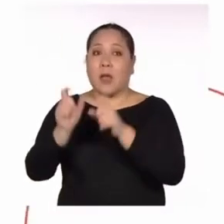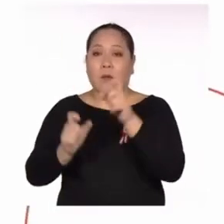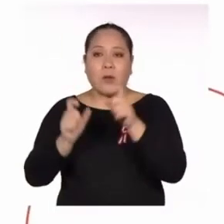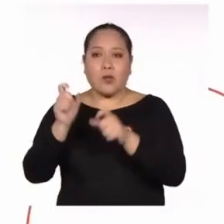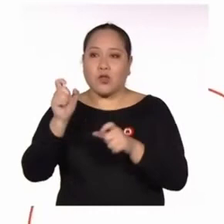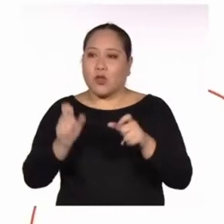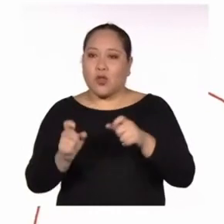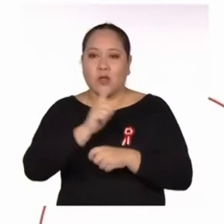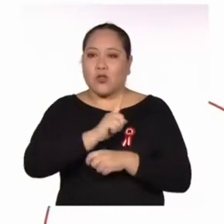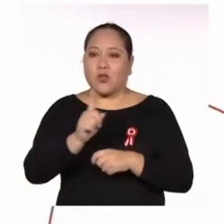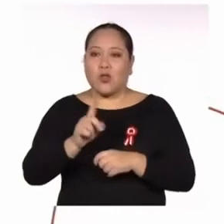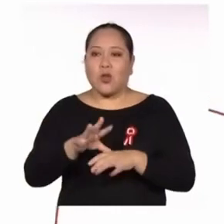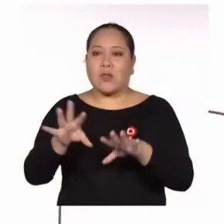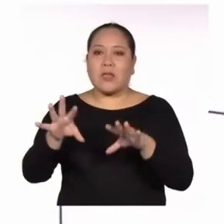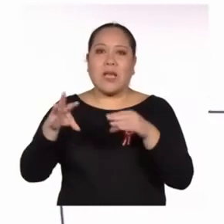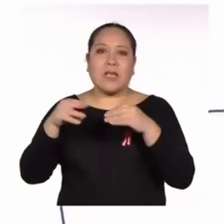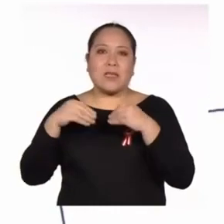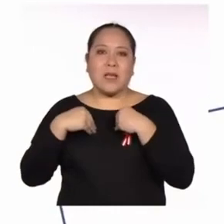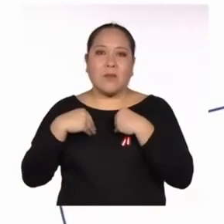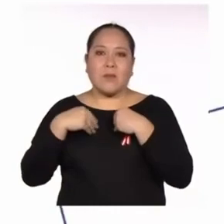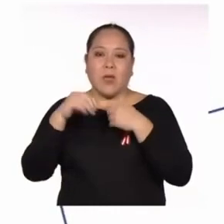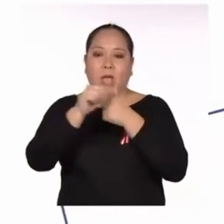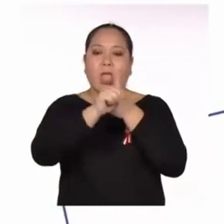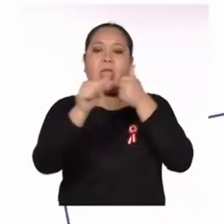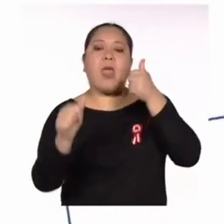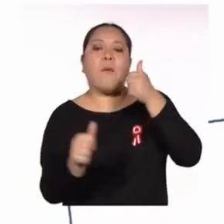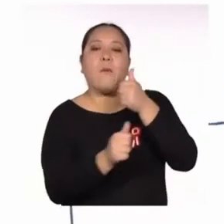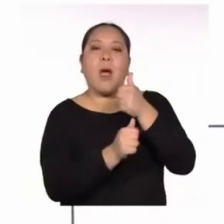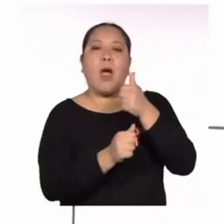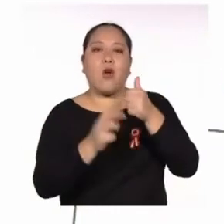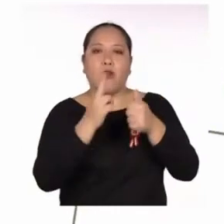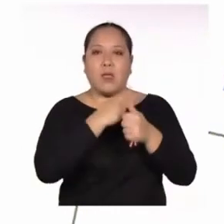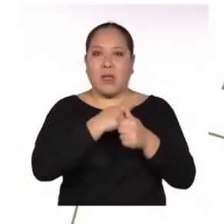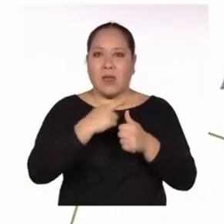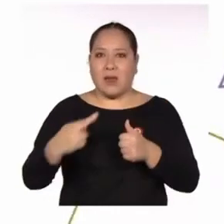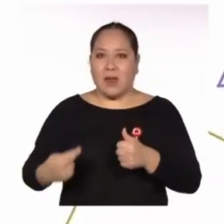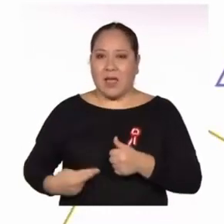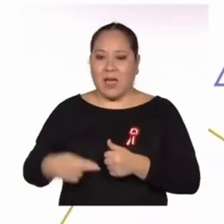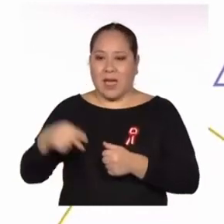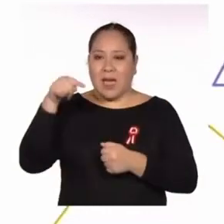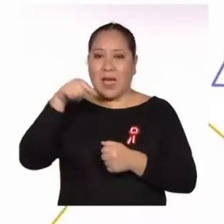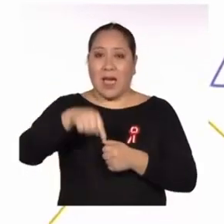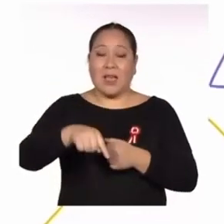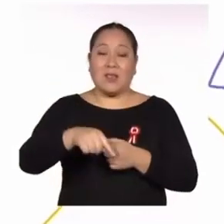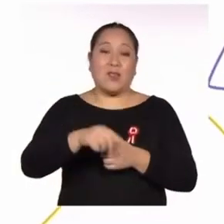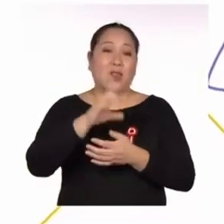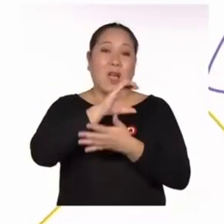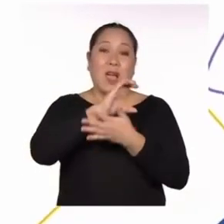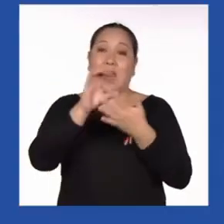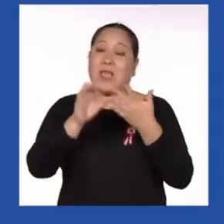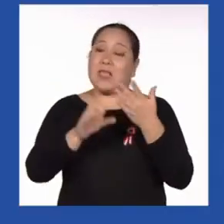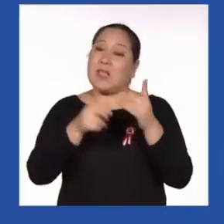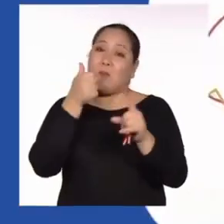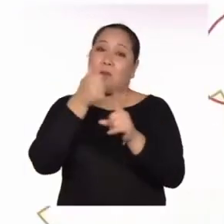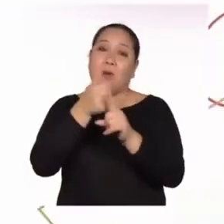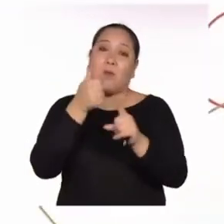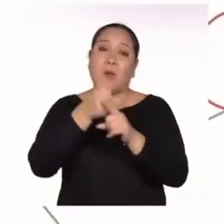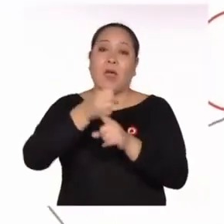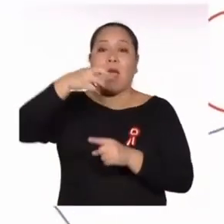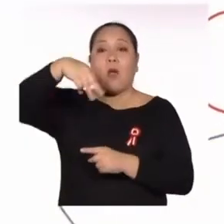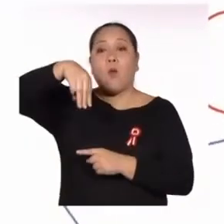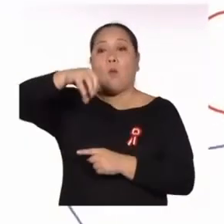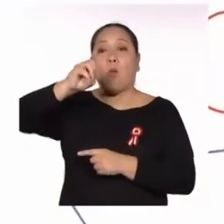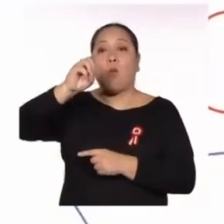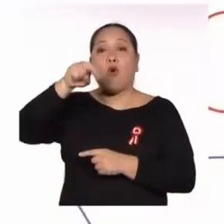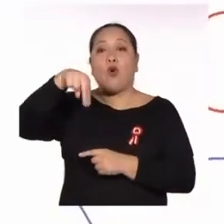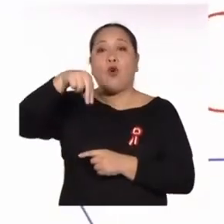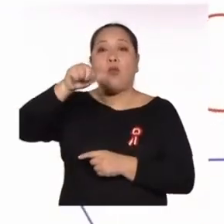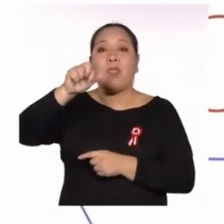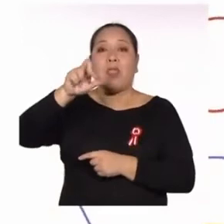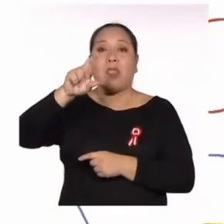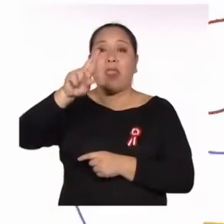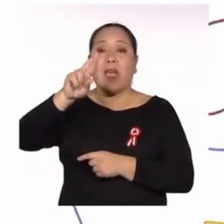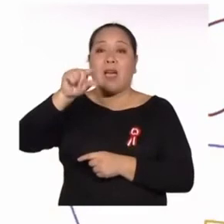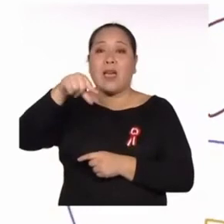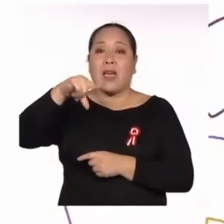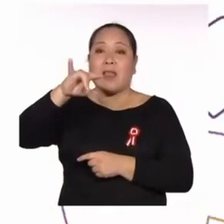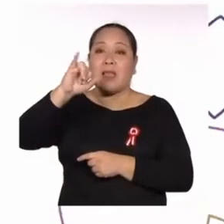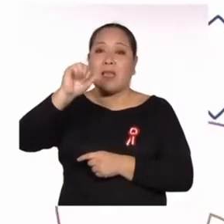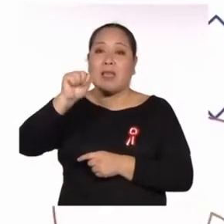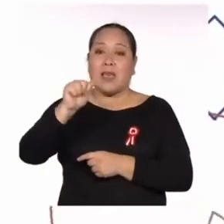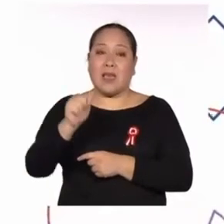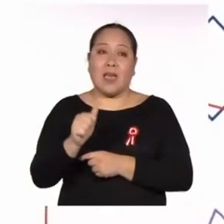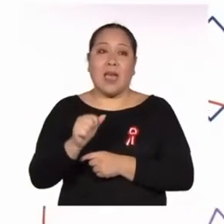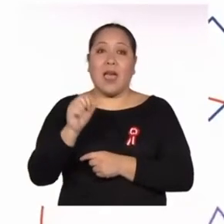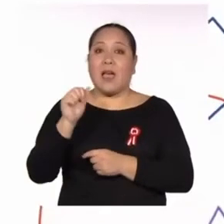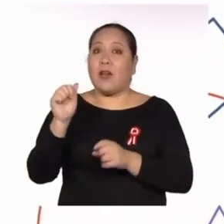consideradas súbditos del rey característica principal de la monarquía absoluta durante siglos varios